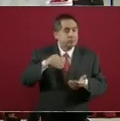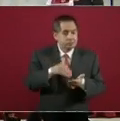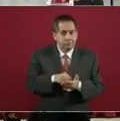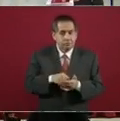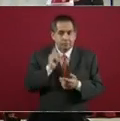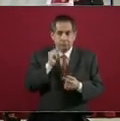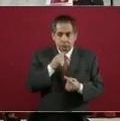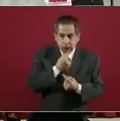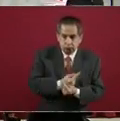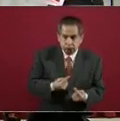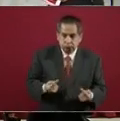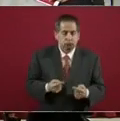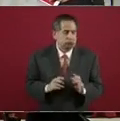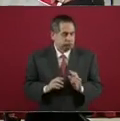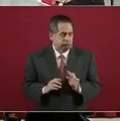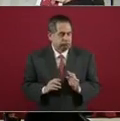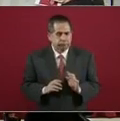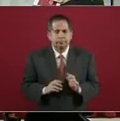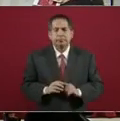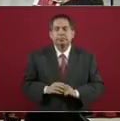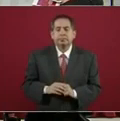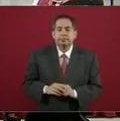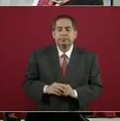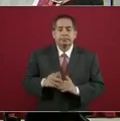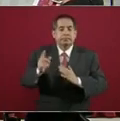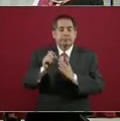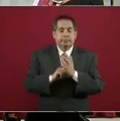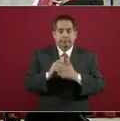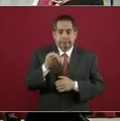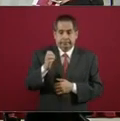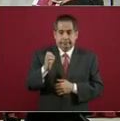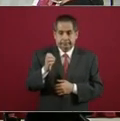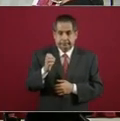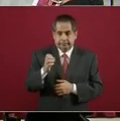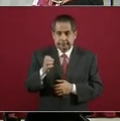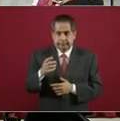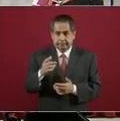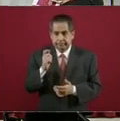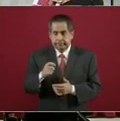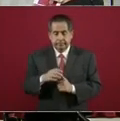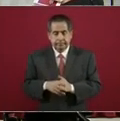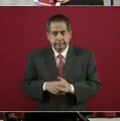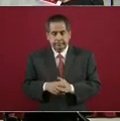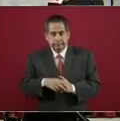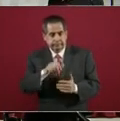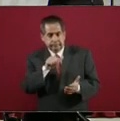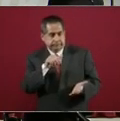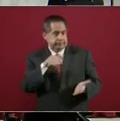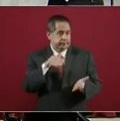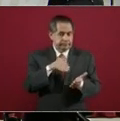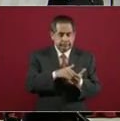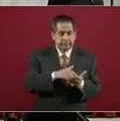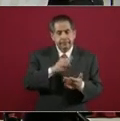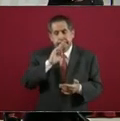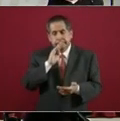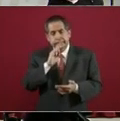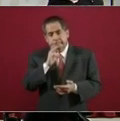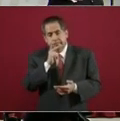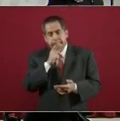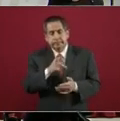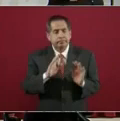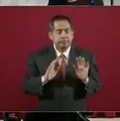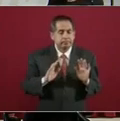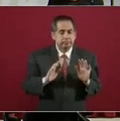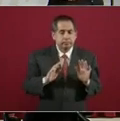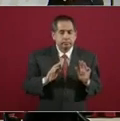niños para eh el mes de enero eh 16,000 madres ya